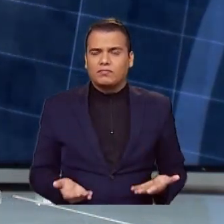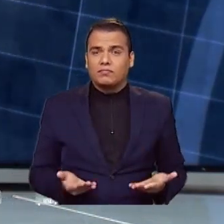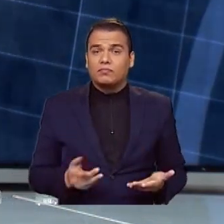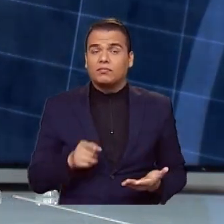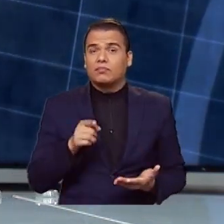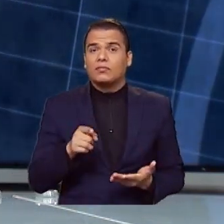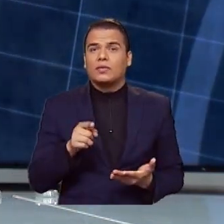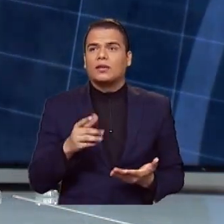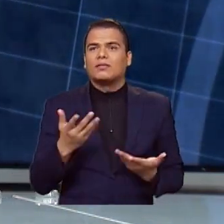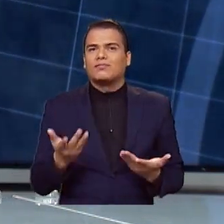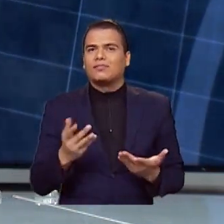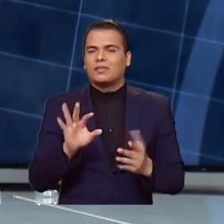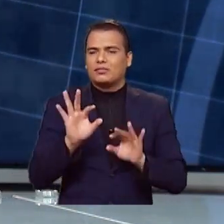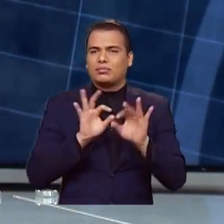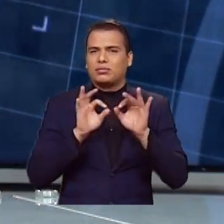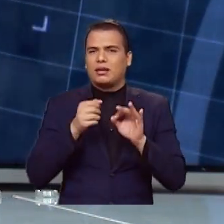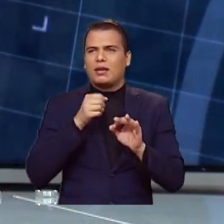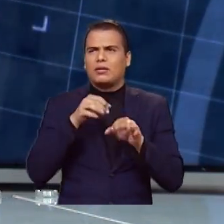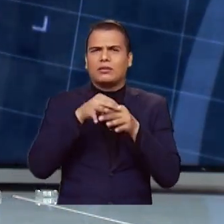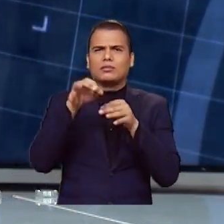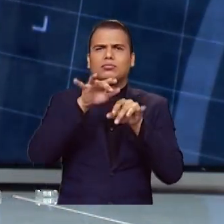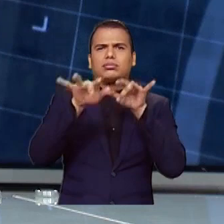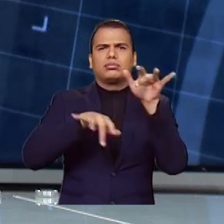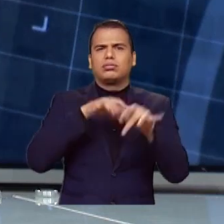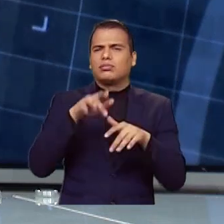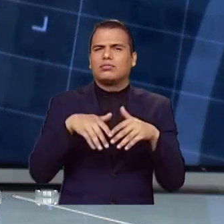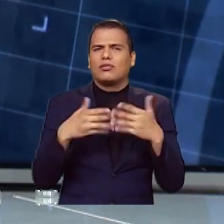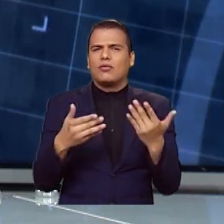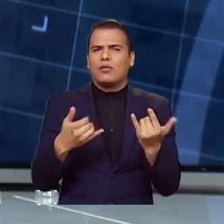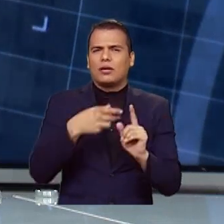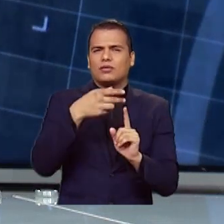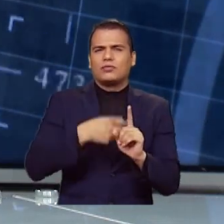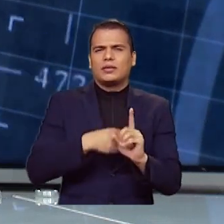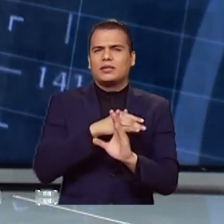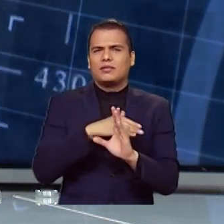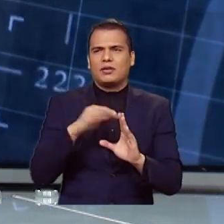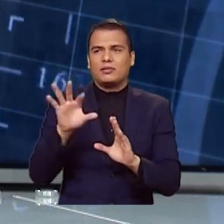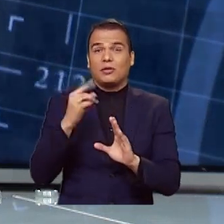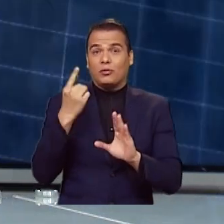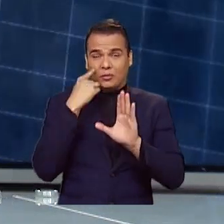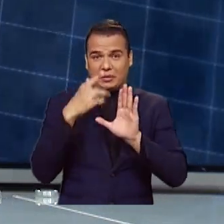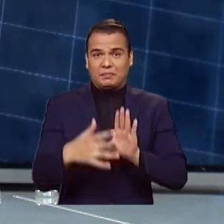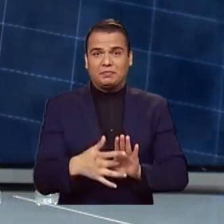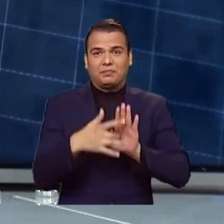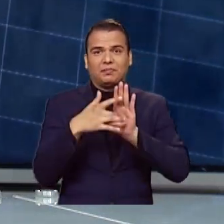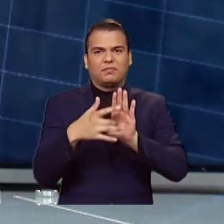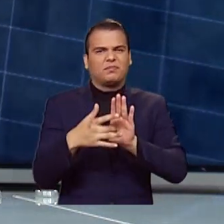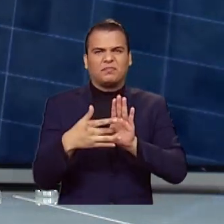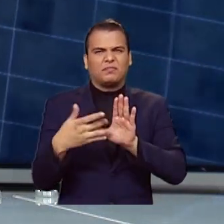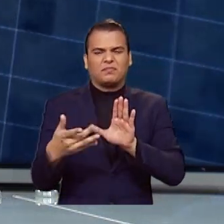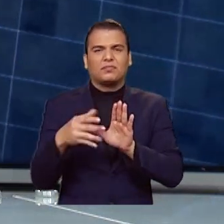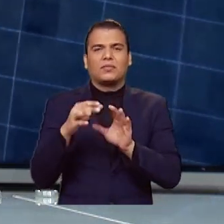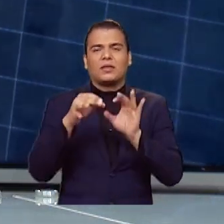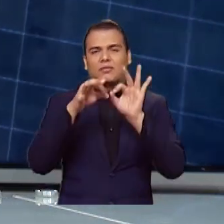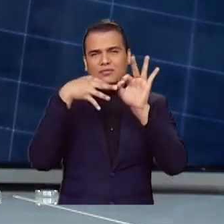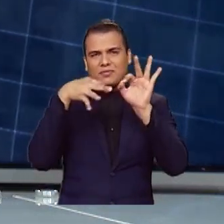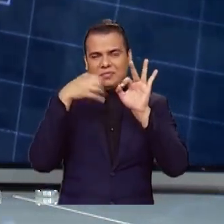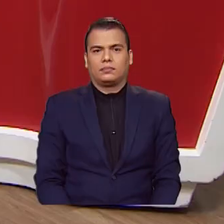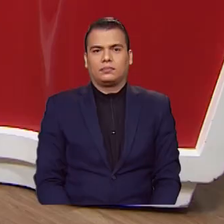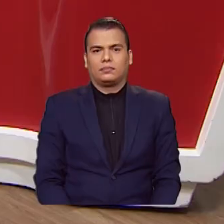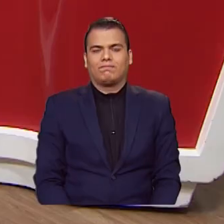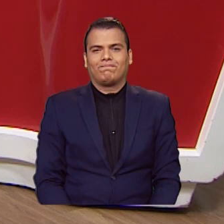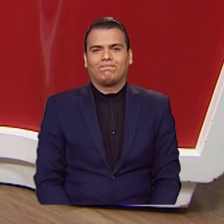escala 28 de nuestros noticieros descentralizados en estos 2 meses y medio de contingencia por coronavirus. Hoy, desde La Unión, Valle del